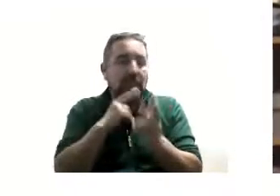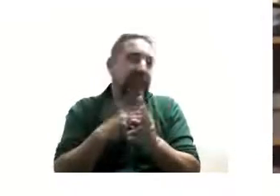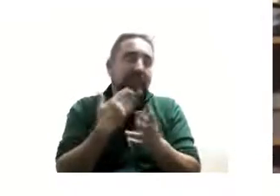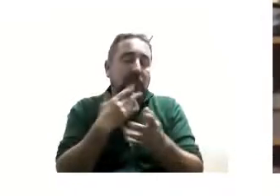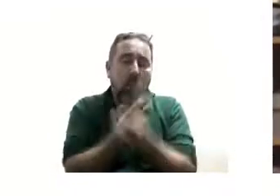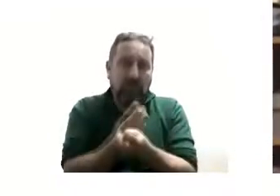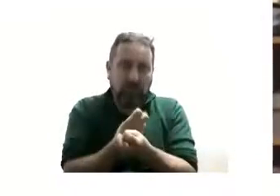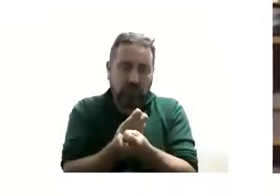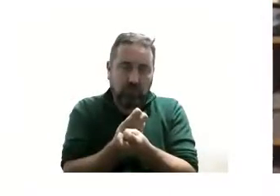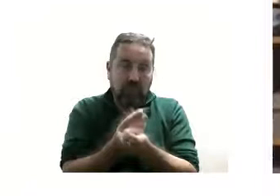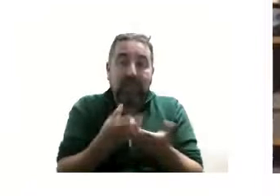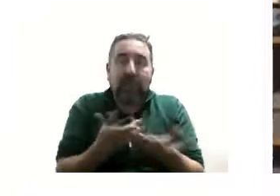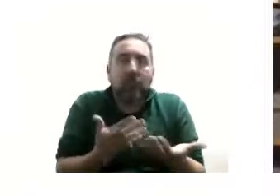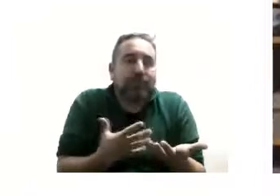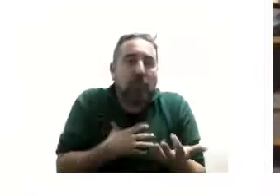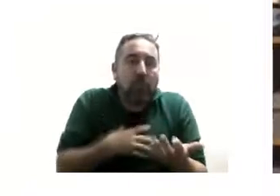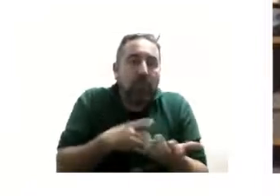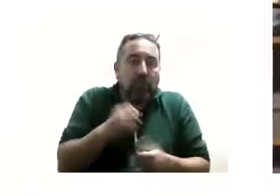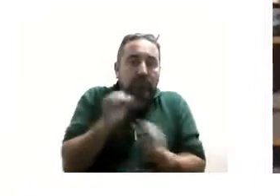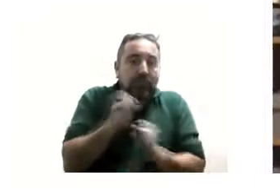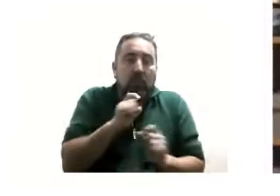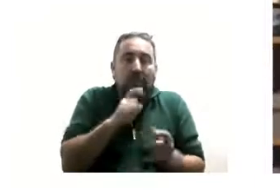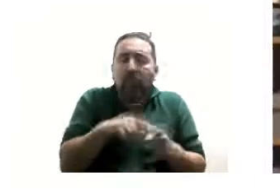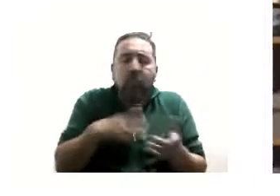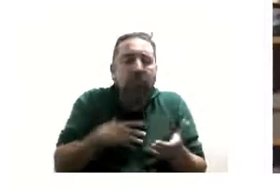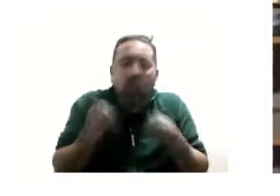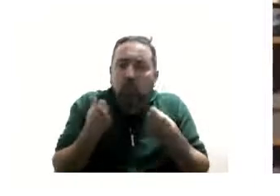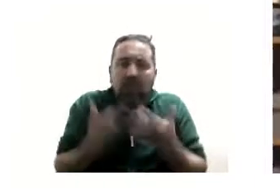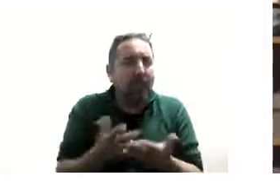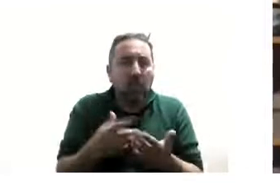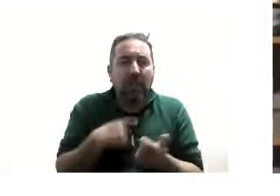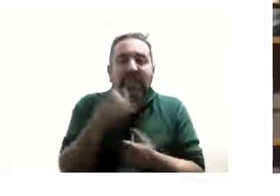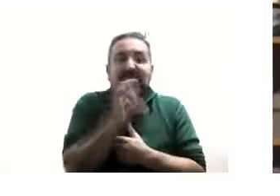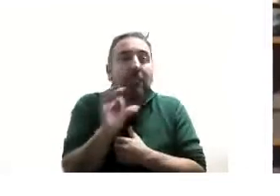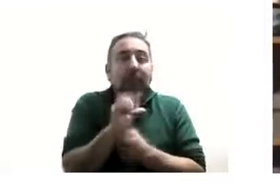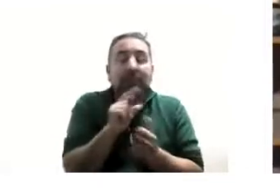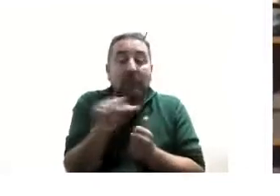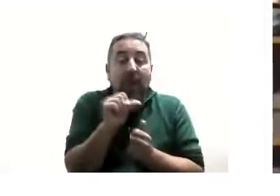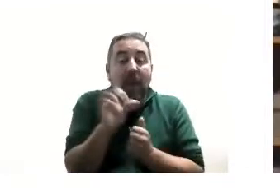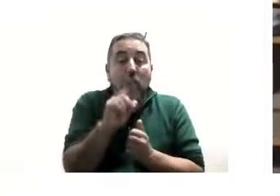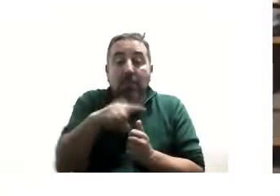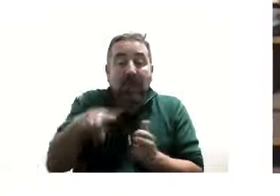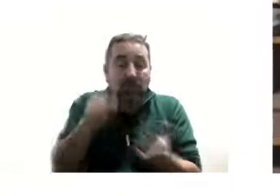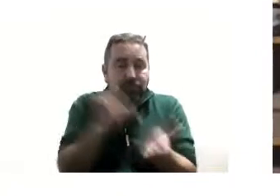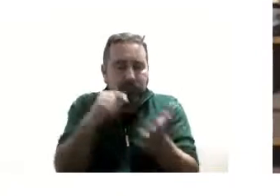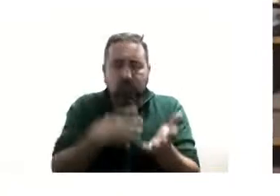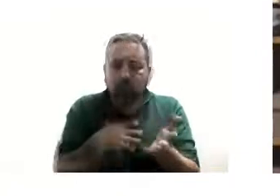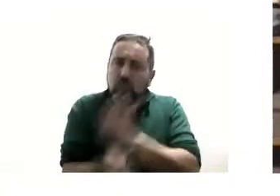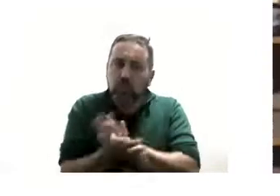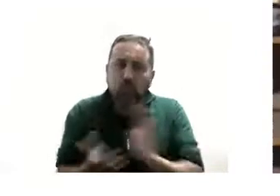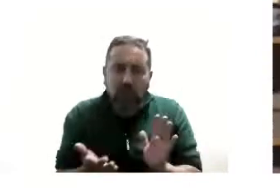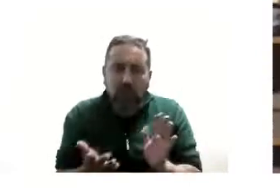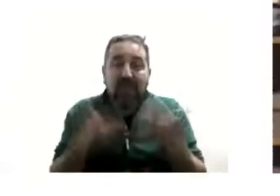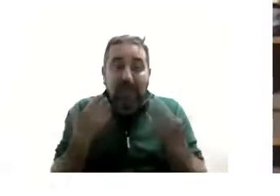es totalmente imprevisible y además puede ocurrir muy rápido, en semanas o meses. Entonces, como regla general, cuando se